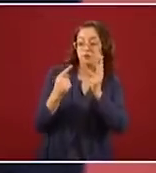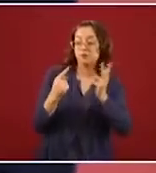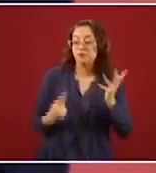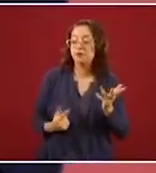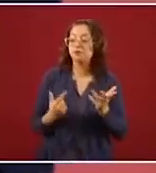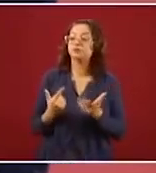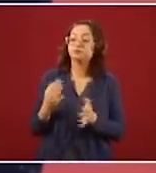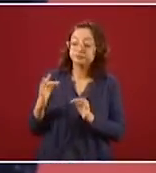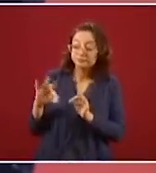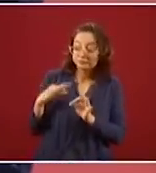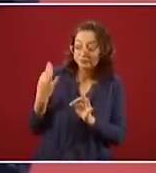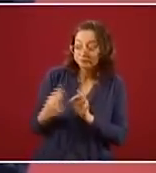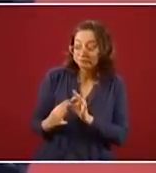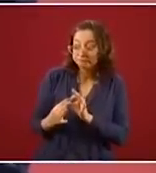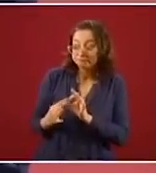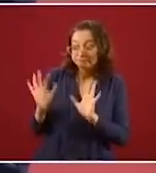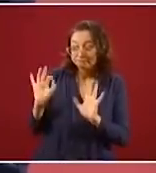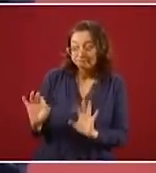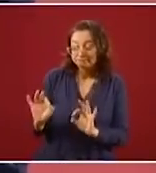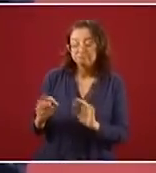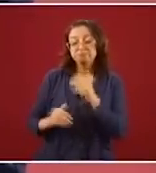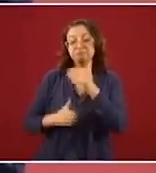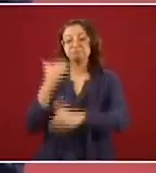entonces se le va a entregar un certificado